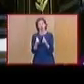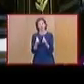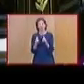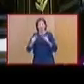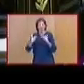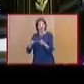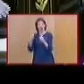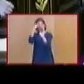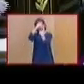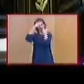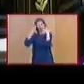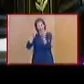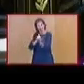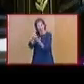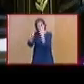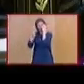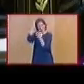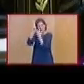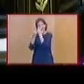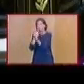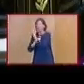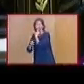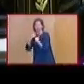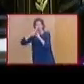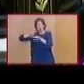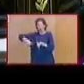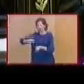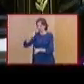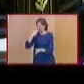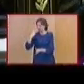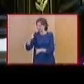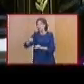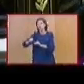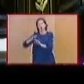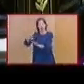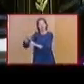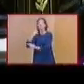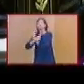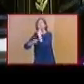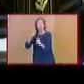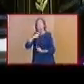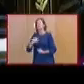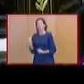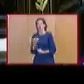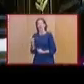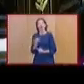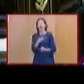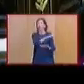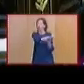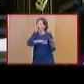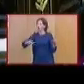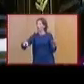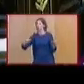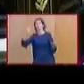revelado en una de mis últimas visitas a su tierra que había sido muy bien recibido allí. En mi caso,